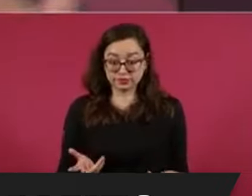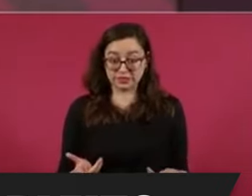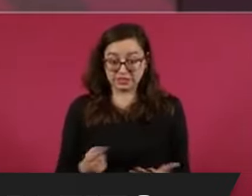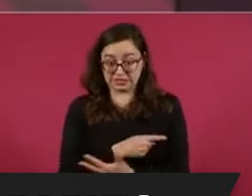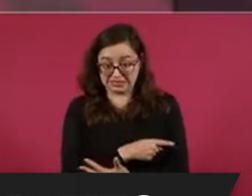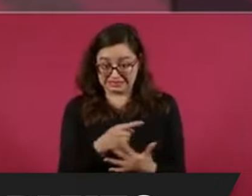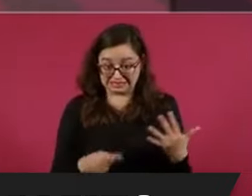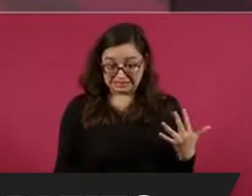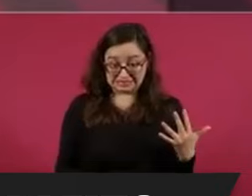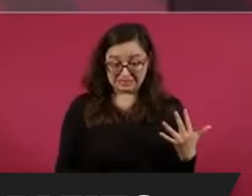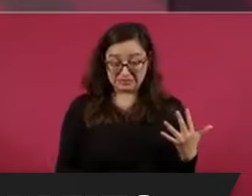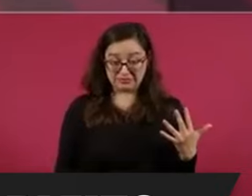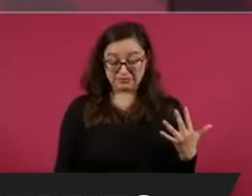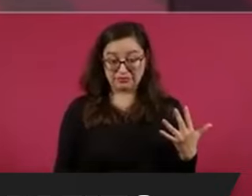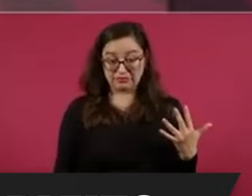todo eso